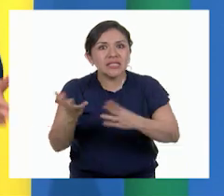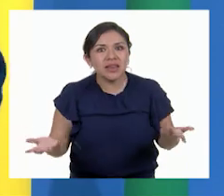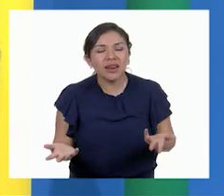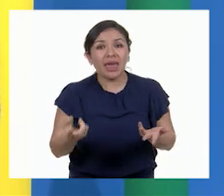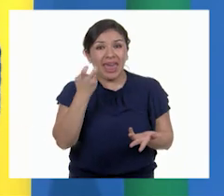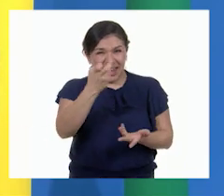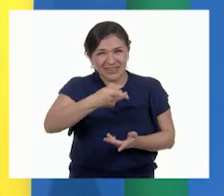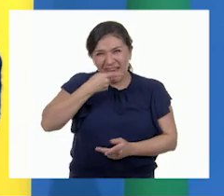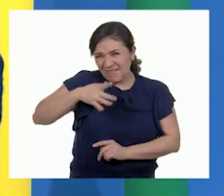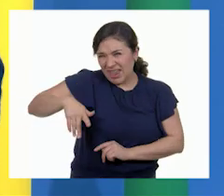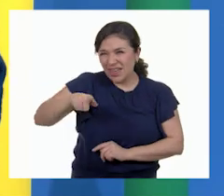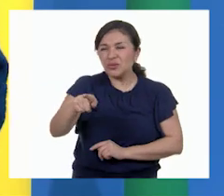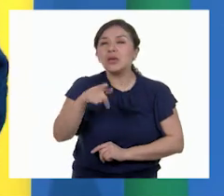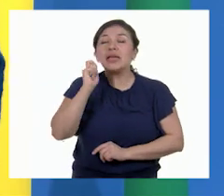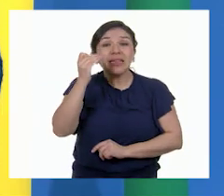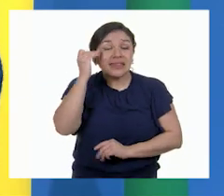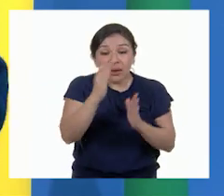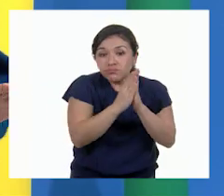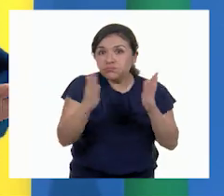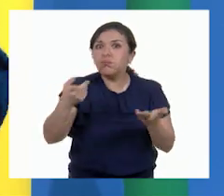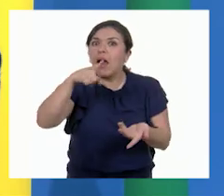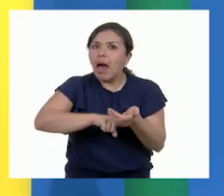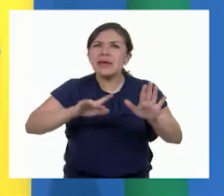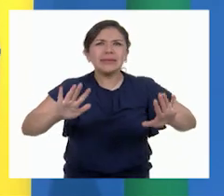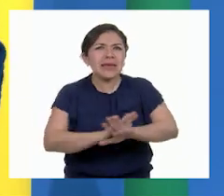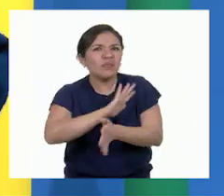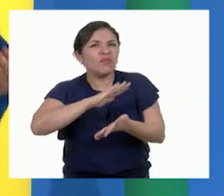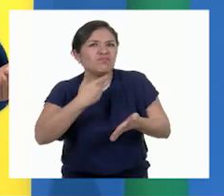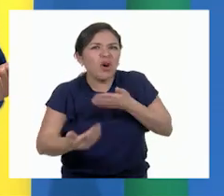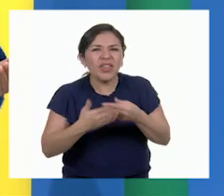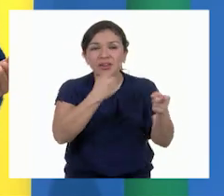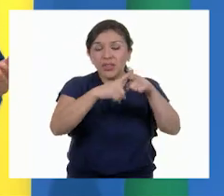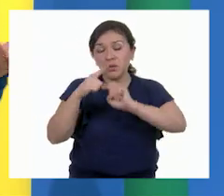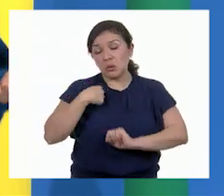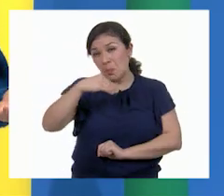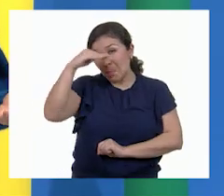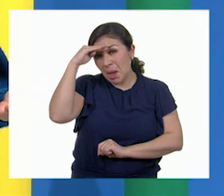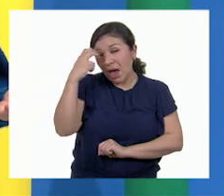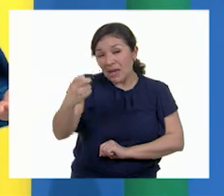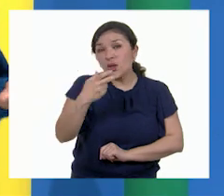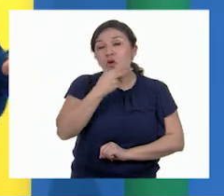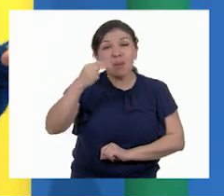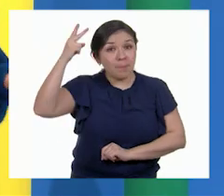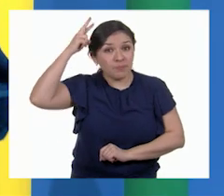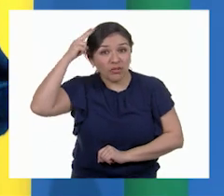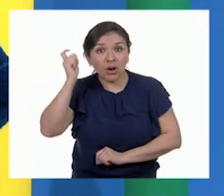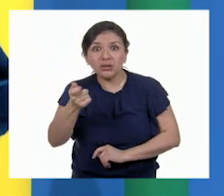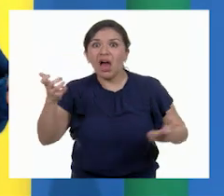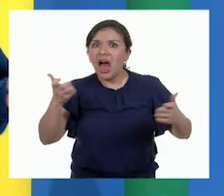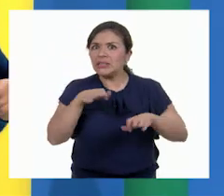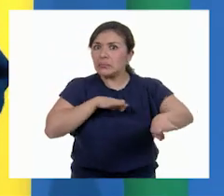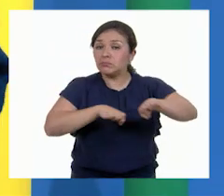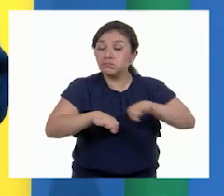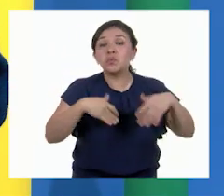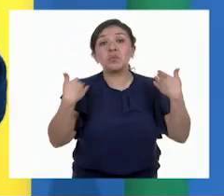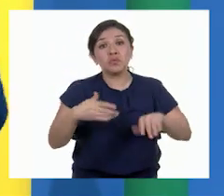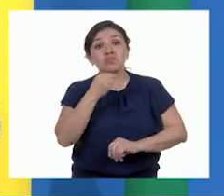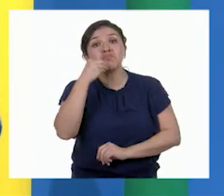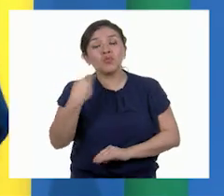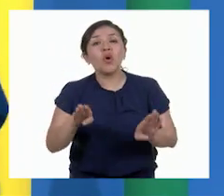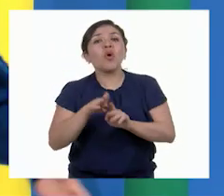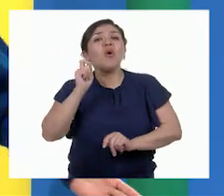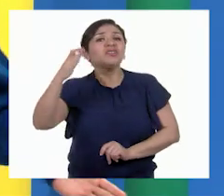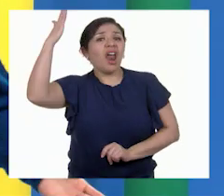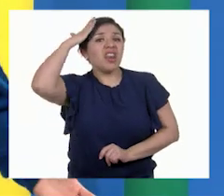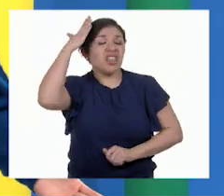Como usted dijo, maestra, esa fue una época de modernización. Y yo pienso que Porfirio Díaz hizo un gran trabajo como líder de